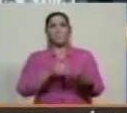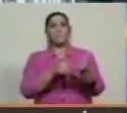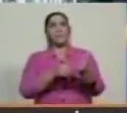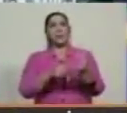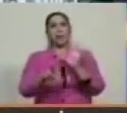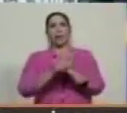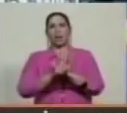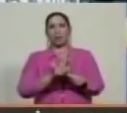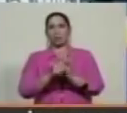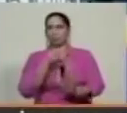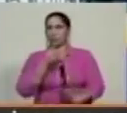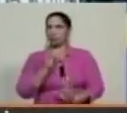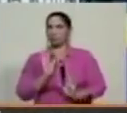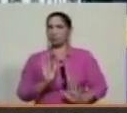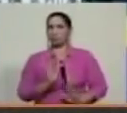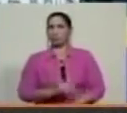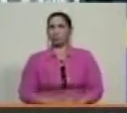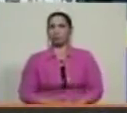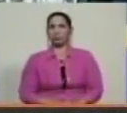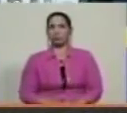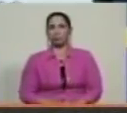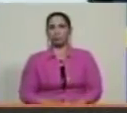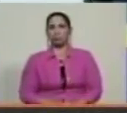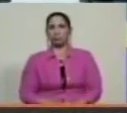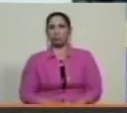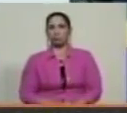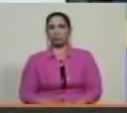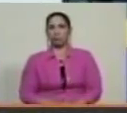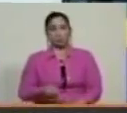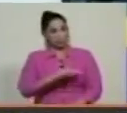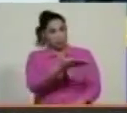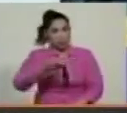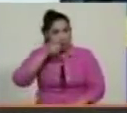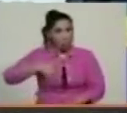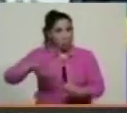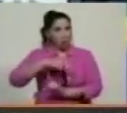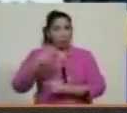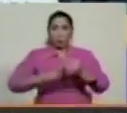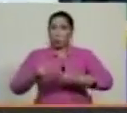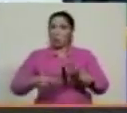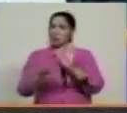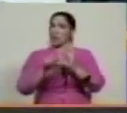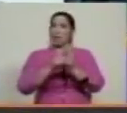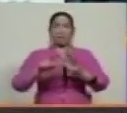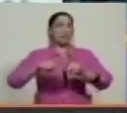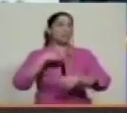que lo digan. 1000 leyes. Pero si el pueblo no lo hace, las leyes no sirven para nada.